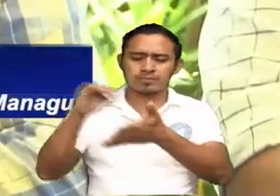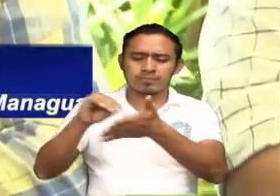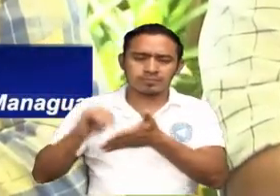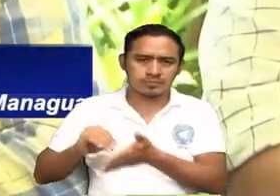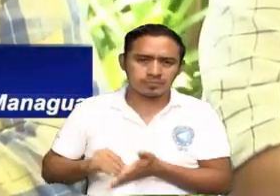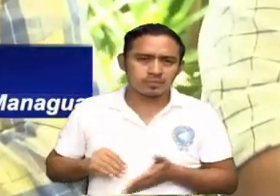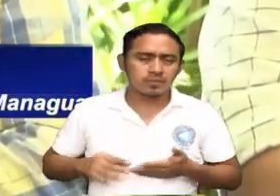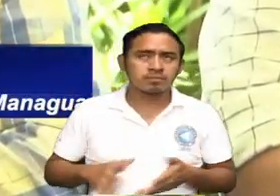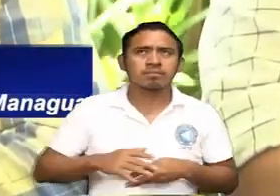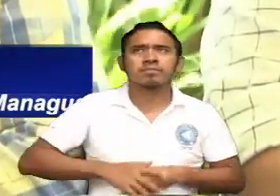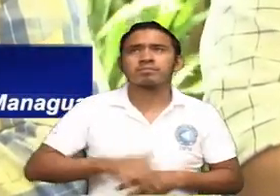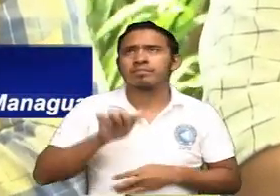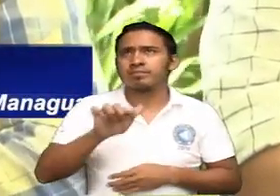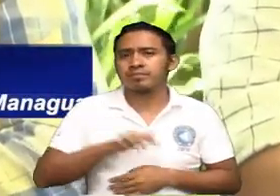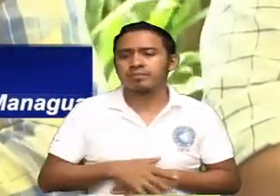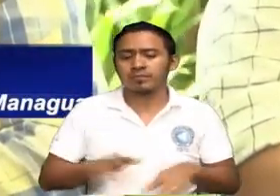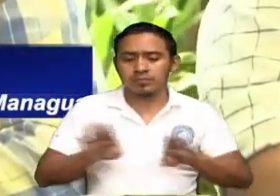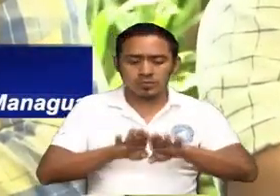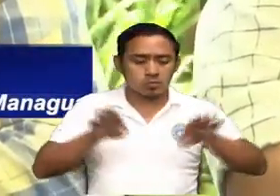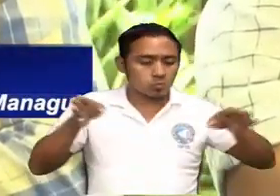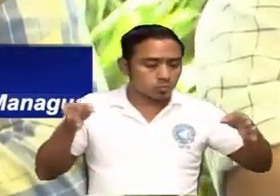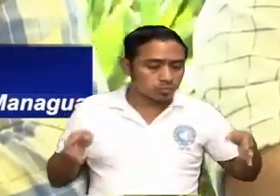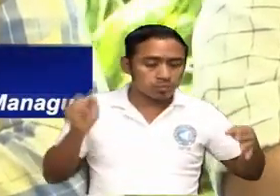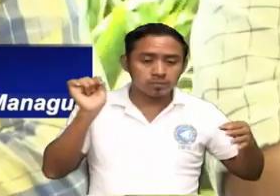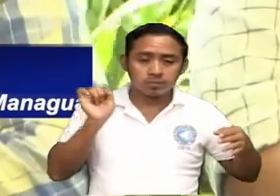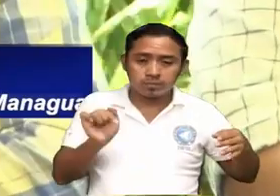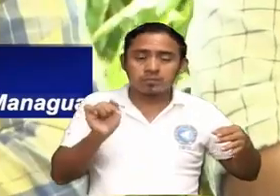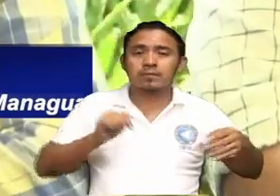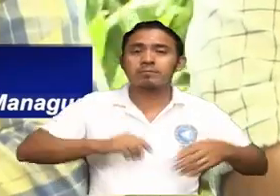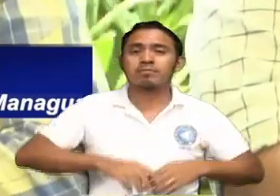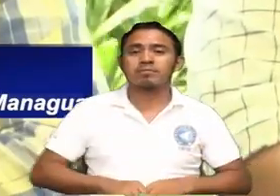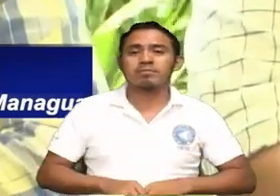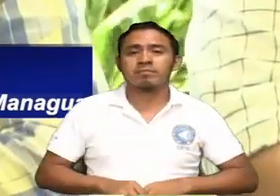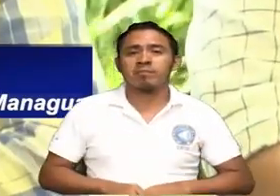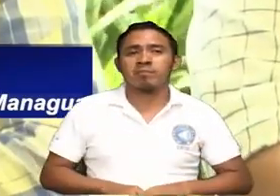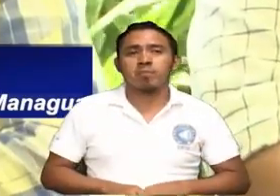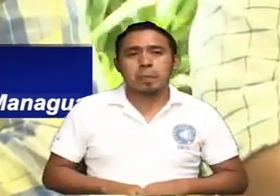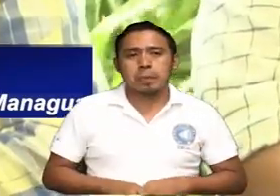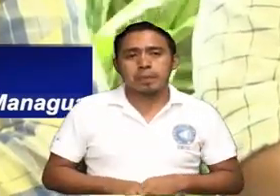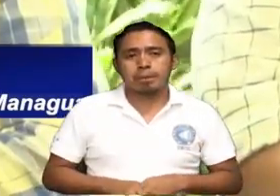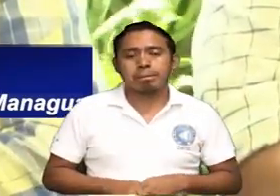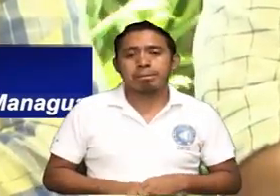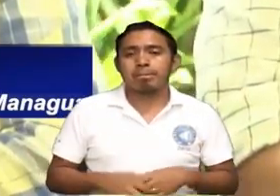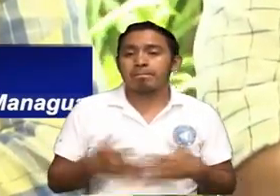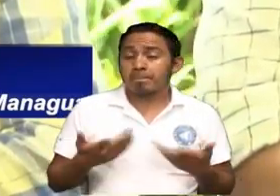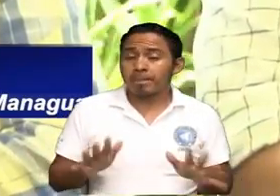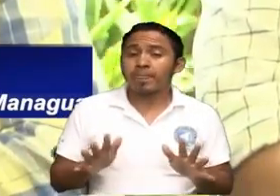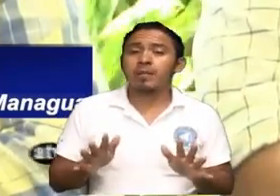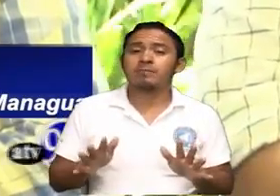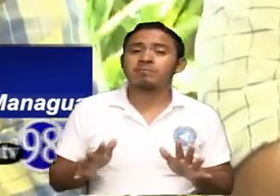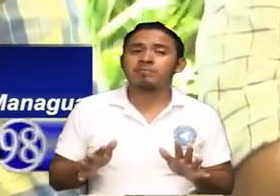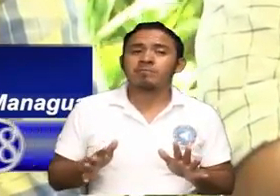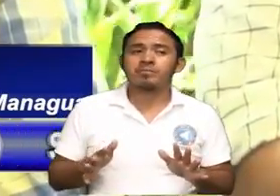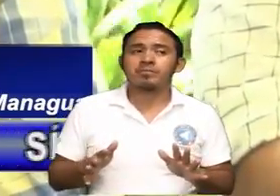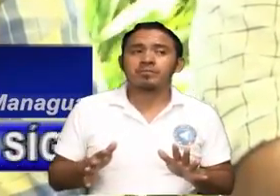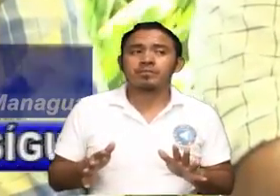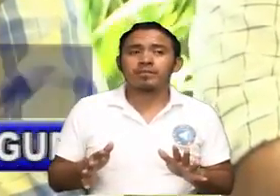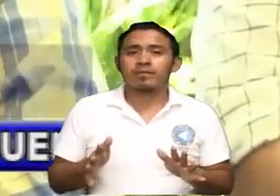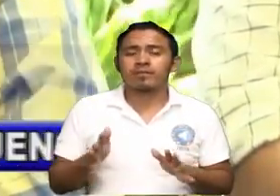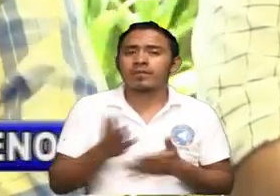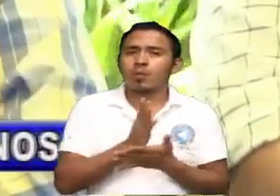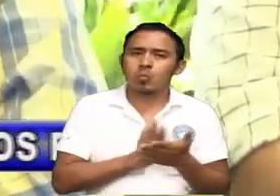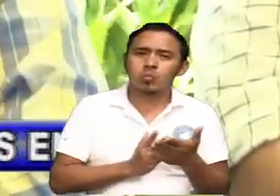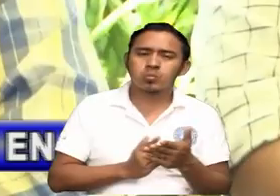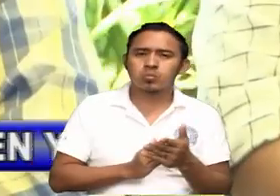ahí estará la mesa de inscripción y hemos preparado unos